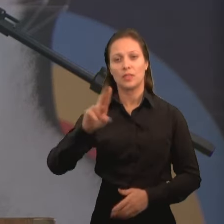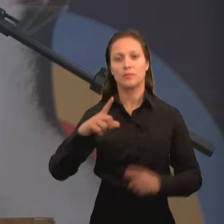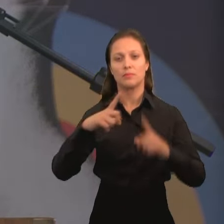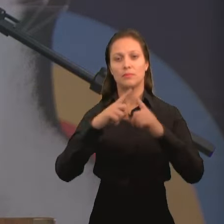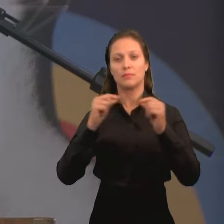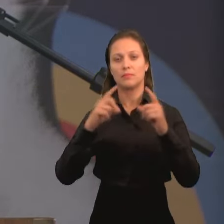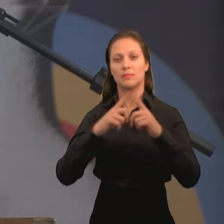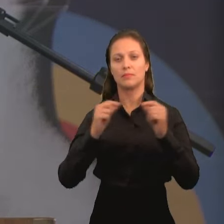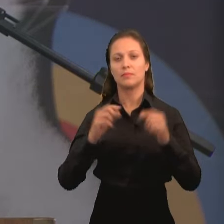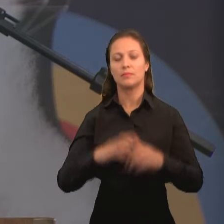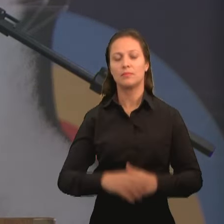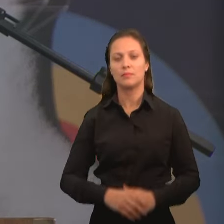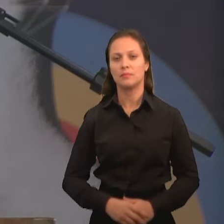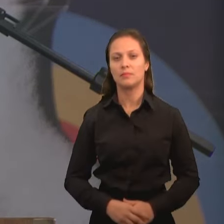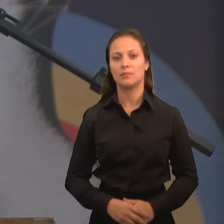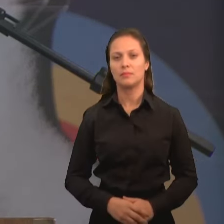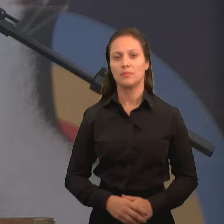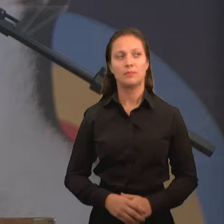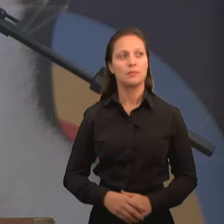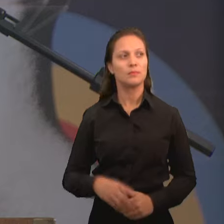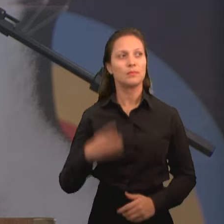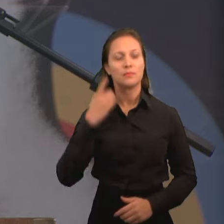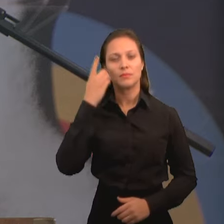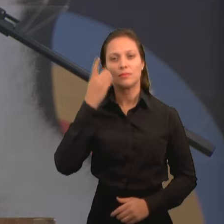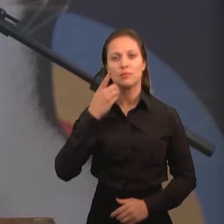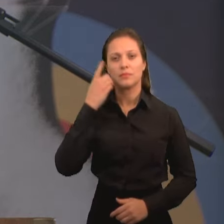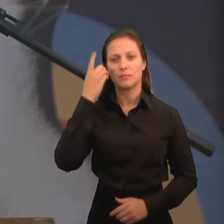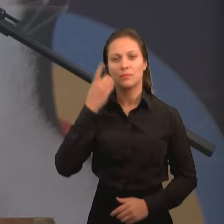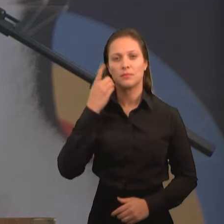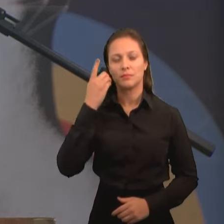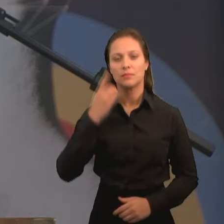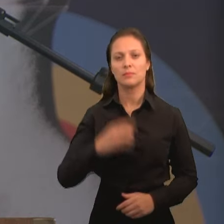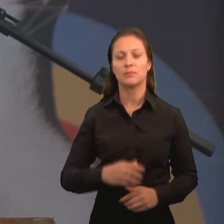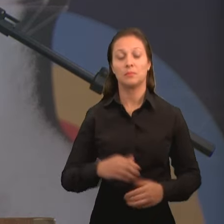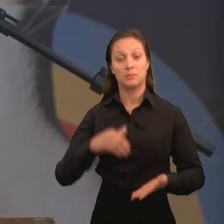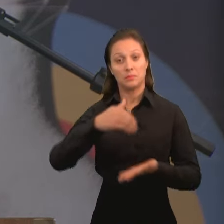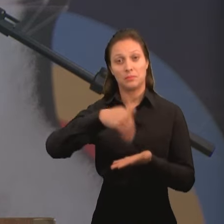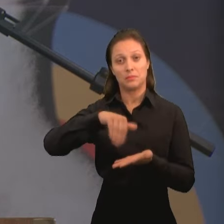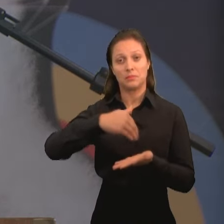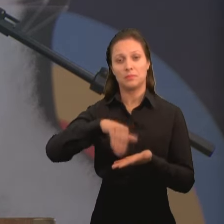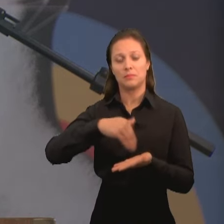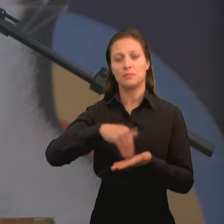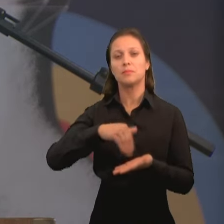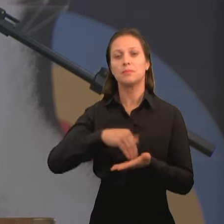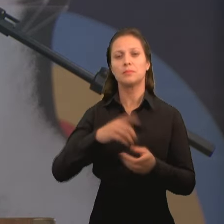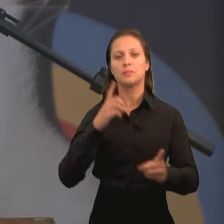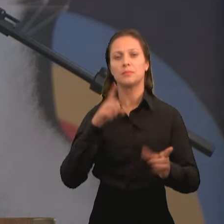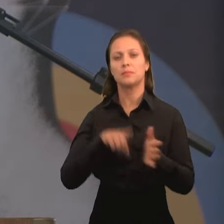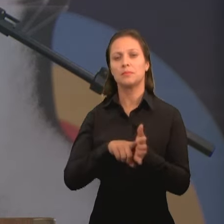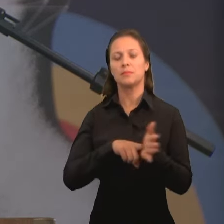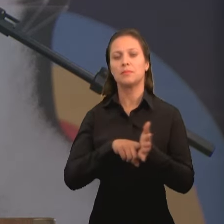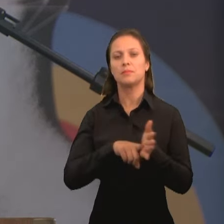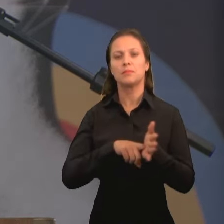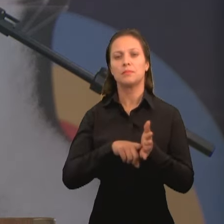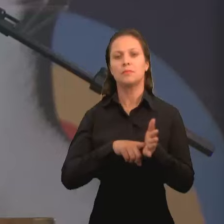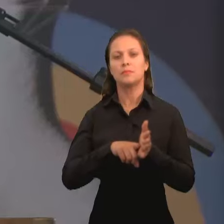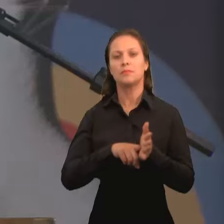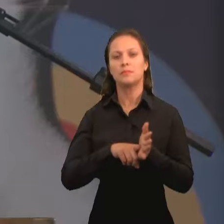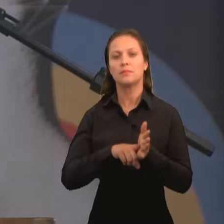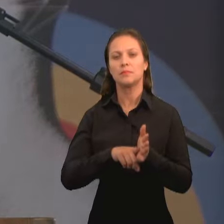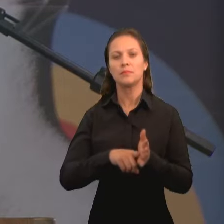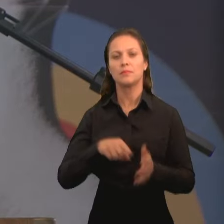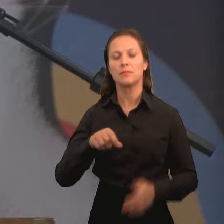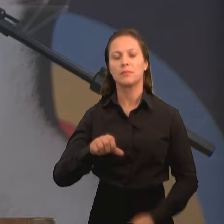de la Universidad de Brasilia, la doctora Placicia Pedroni Campos Melo, secretaria de Altos Estudios, Investigación